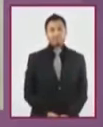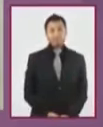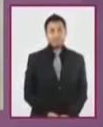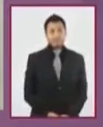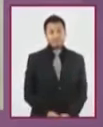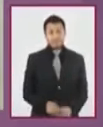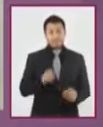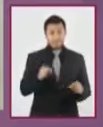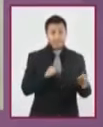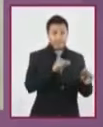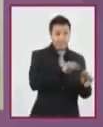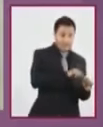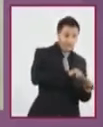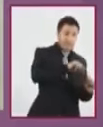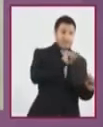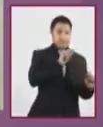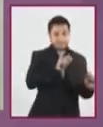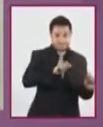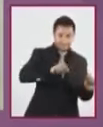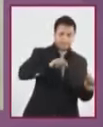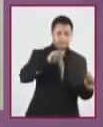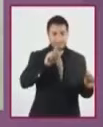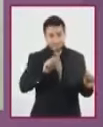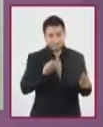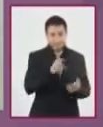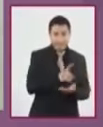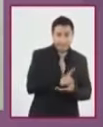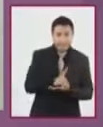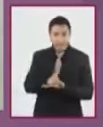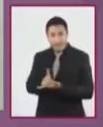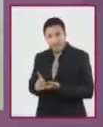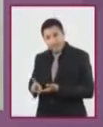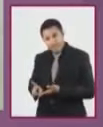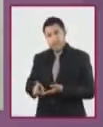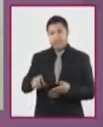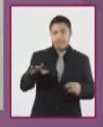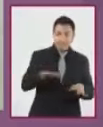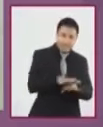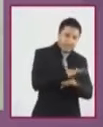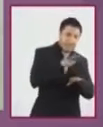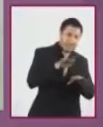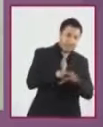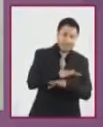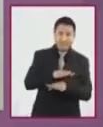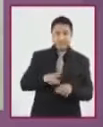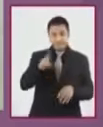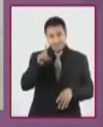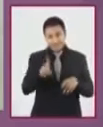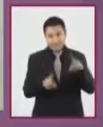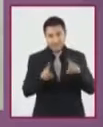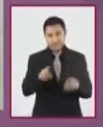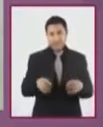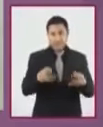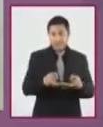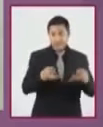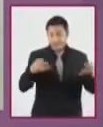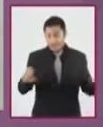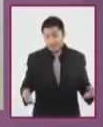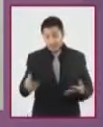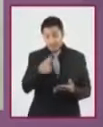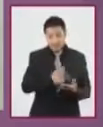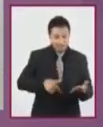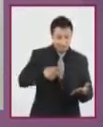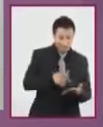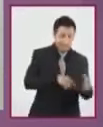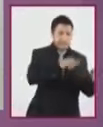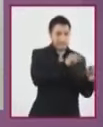este desplazamiento, la dirección del vehículo donde viajamos se modifica de acuerdo con las curvas del terreno, conformando